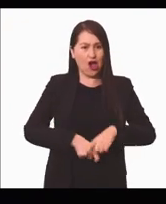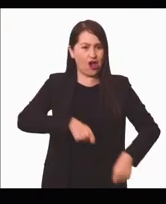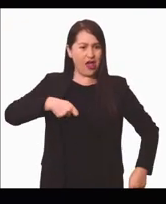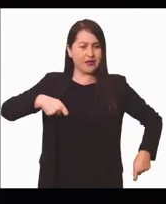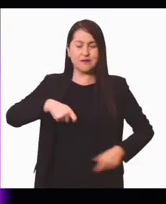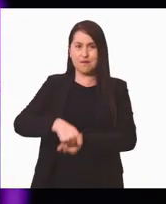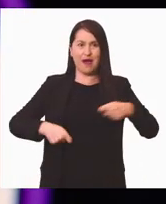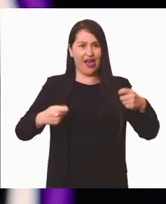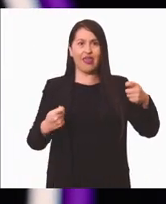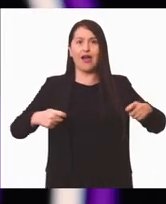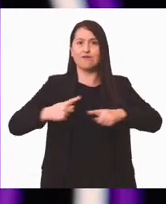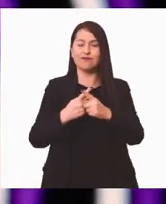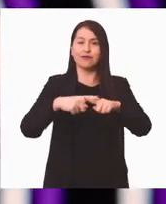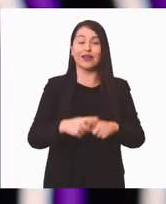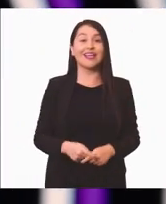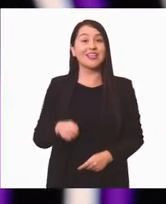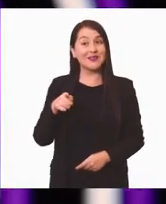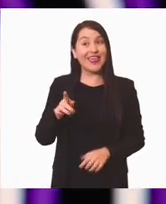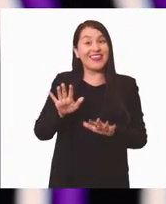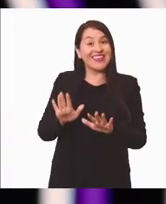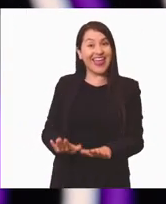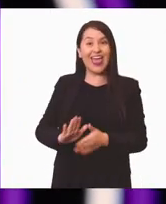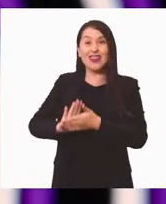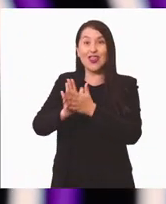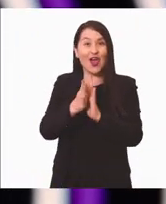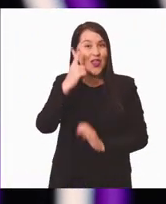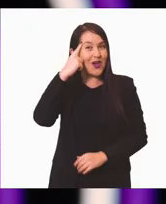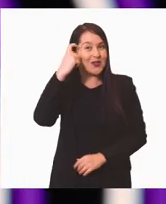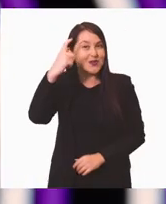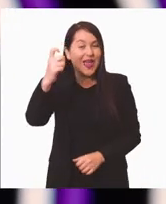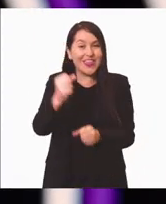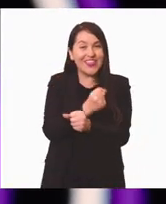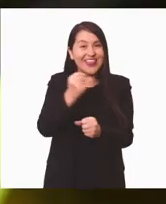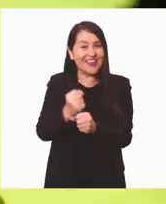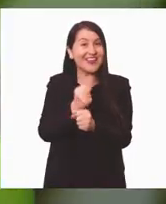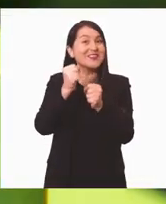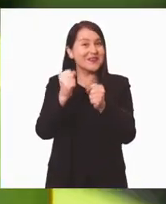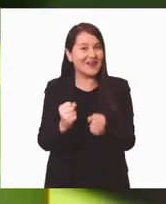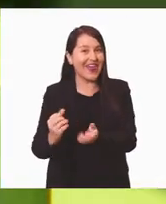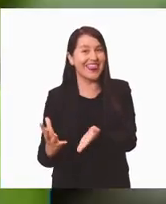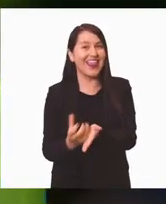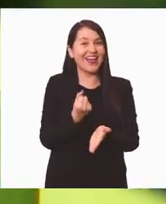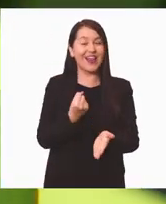quedan, todos sus sueños extraprogramáticos se pueden hacer realidad.